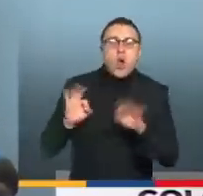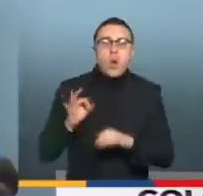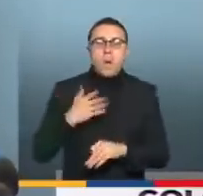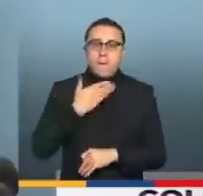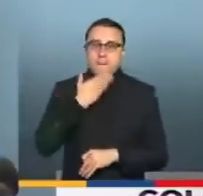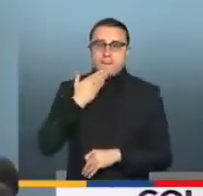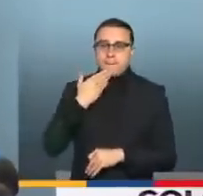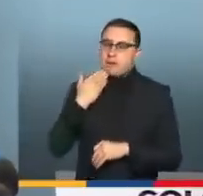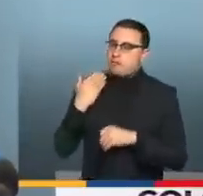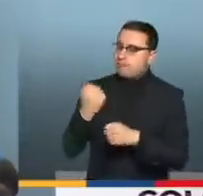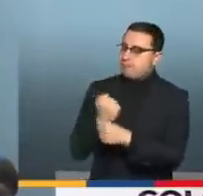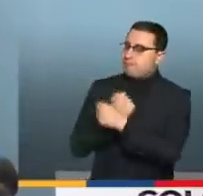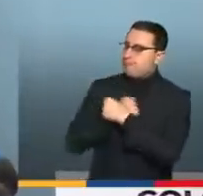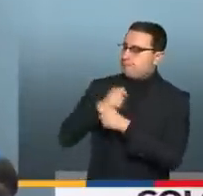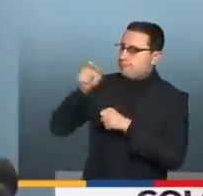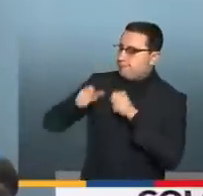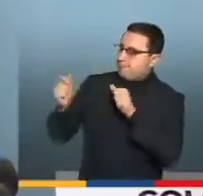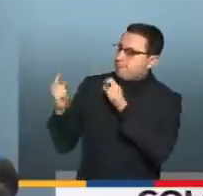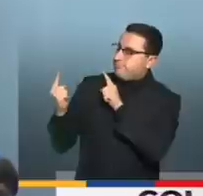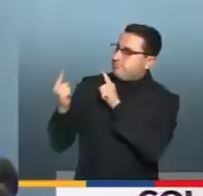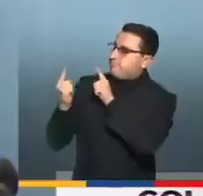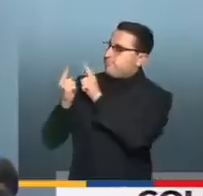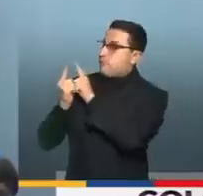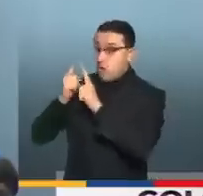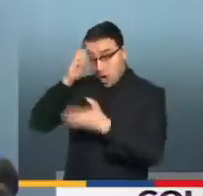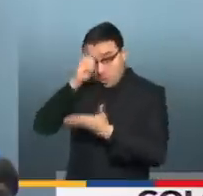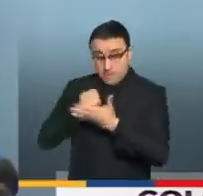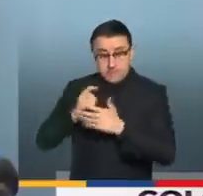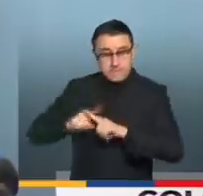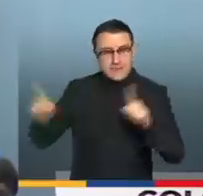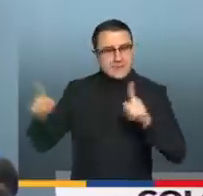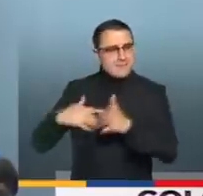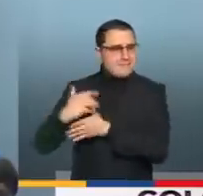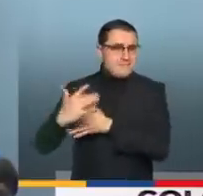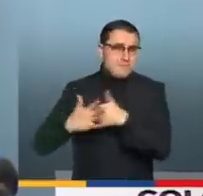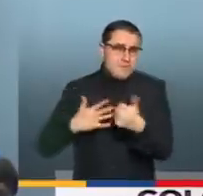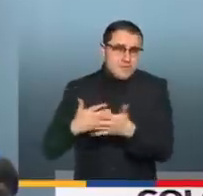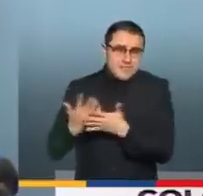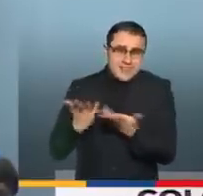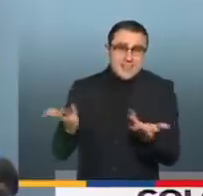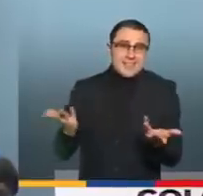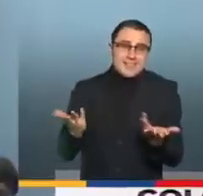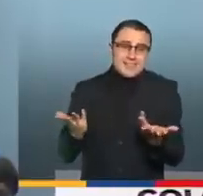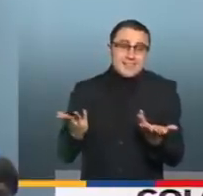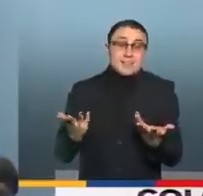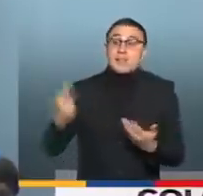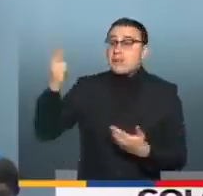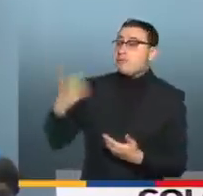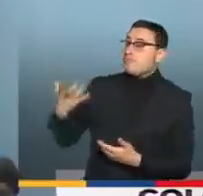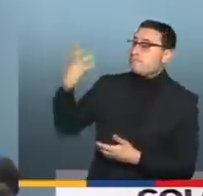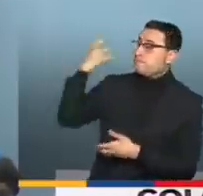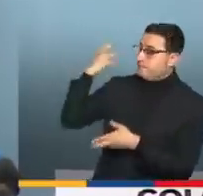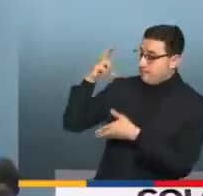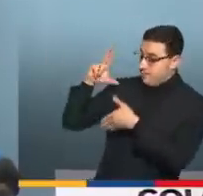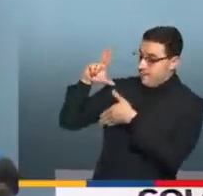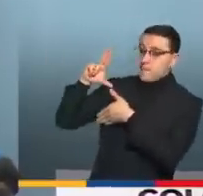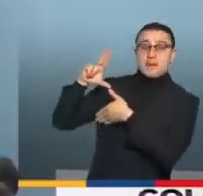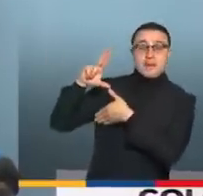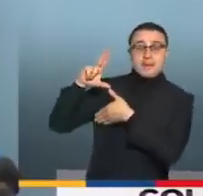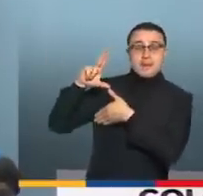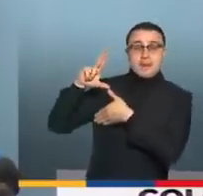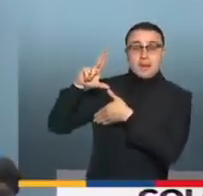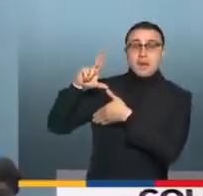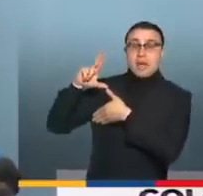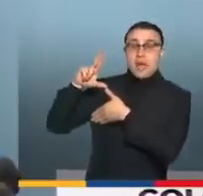los amantes, a pesar de las diferencias. La historia de América Latina, en cierta forma, está en